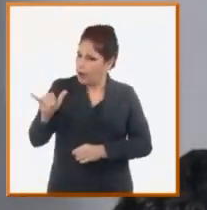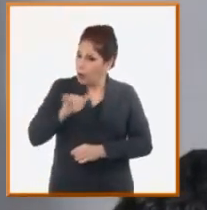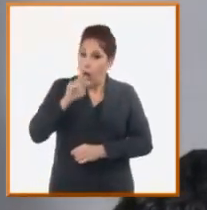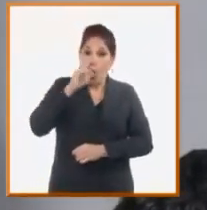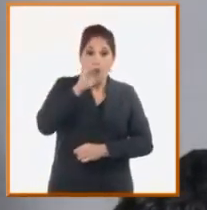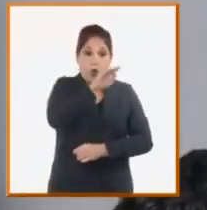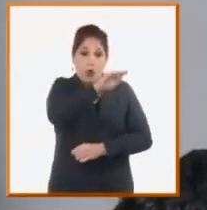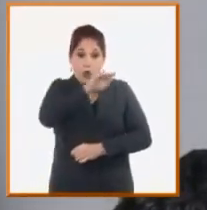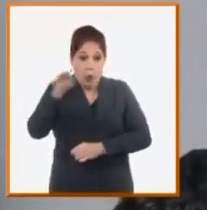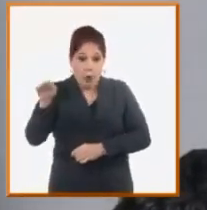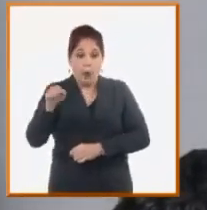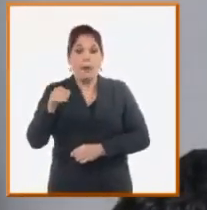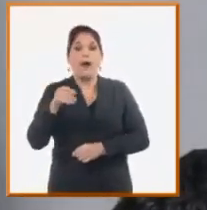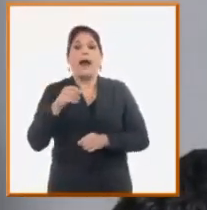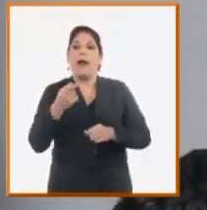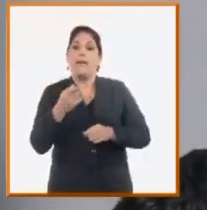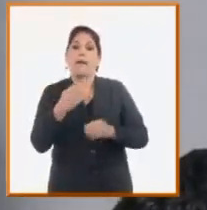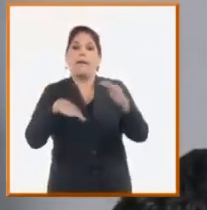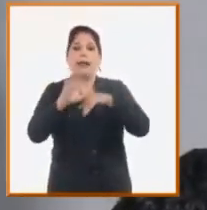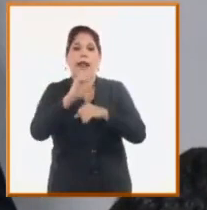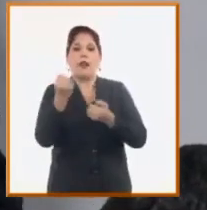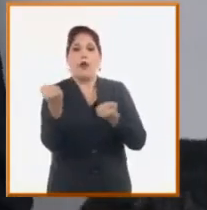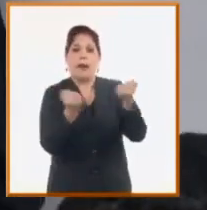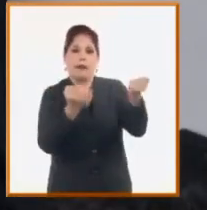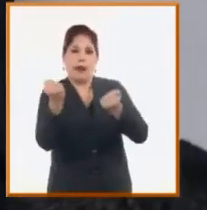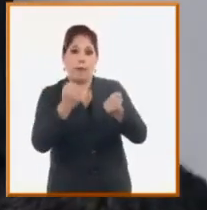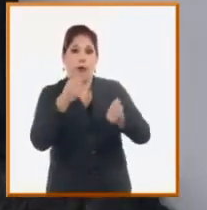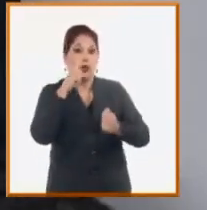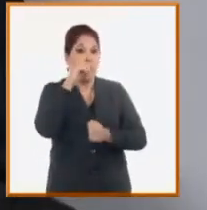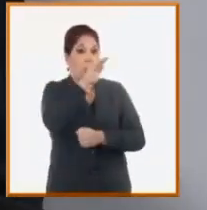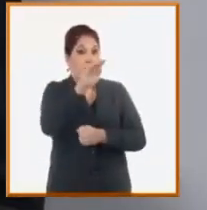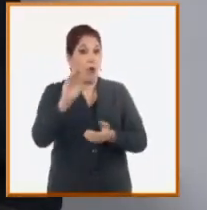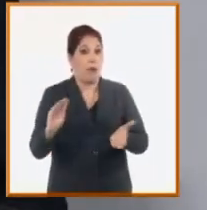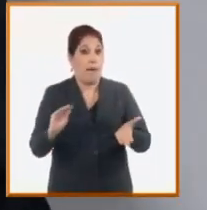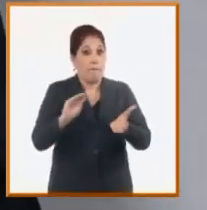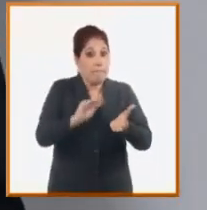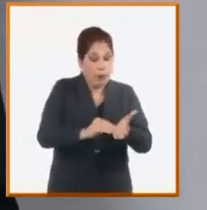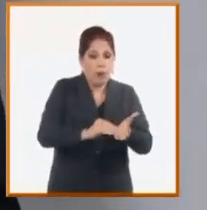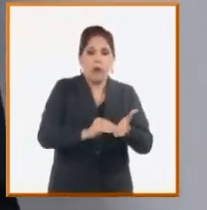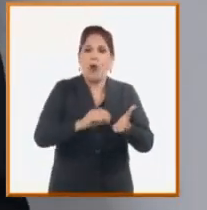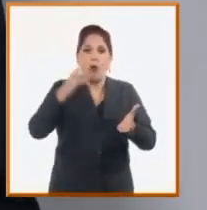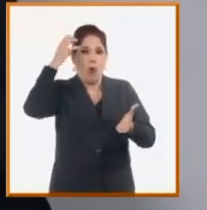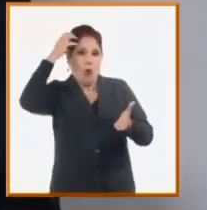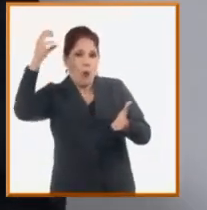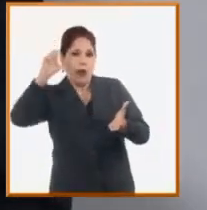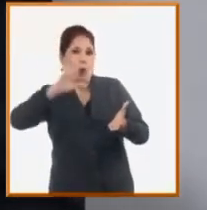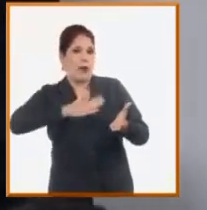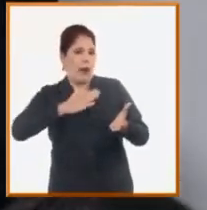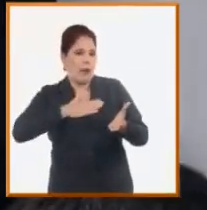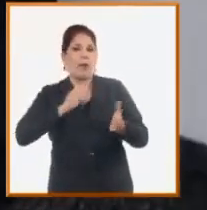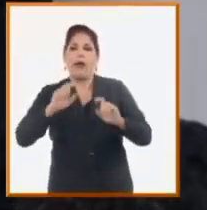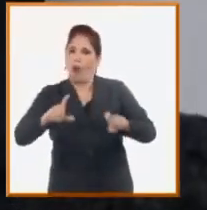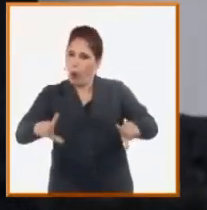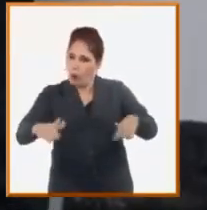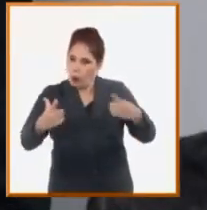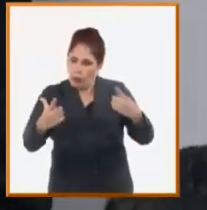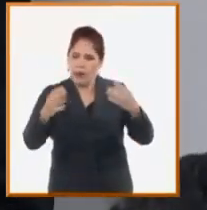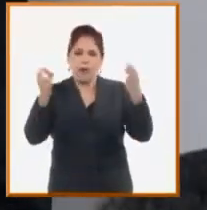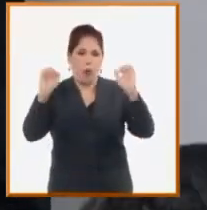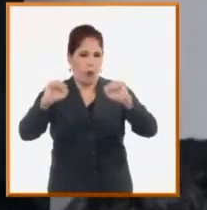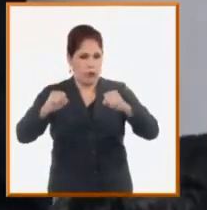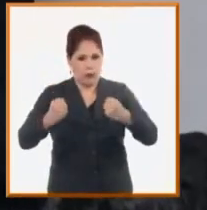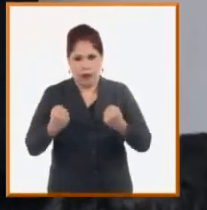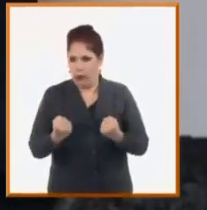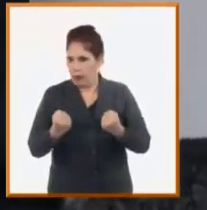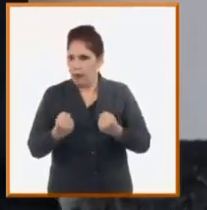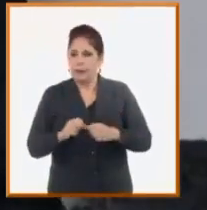que se dicten en materia de transporte atañen a todo el que hace transporte, independientemente, reitero, de si es estatal o no